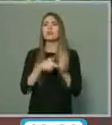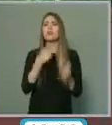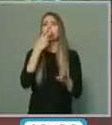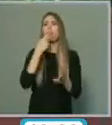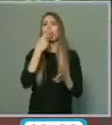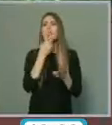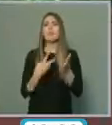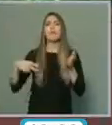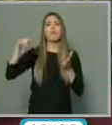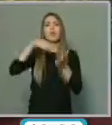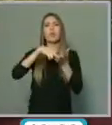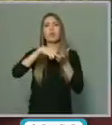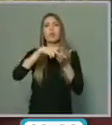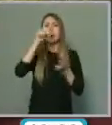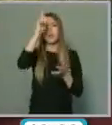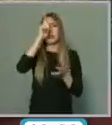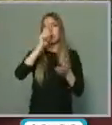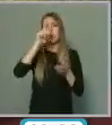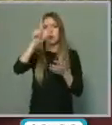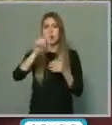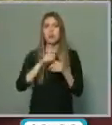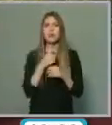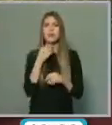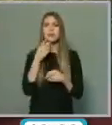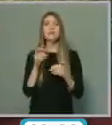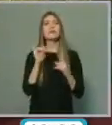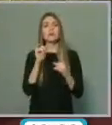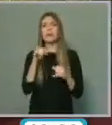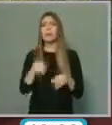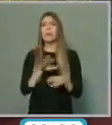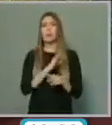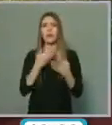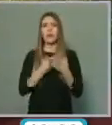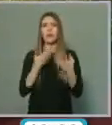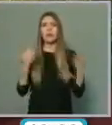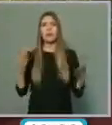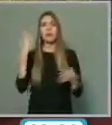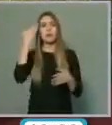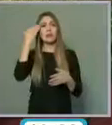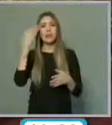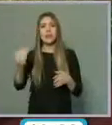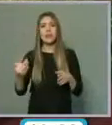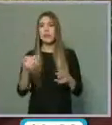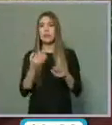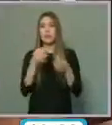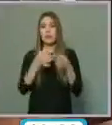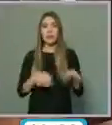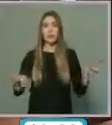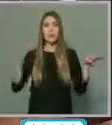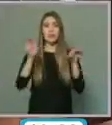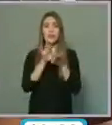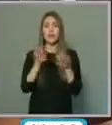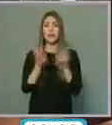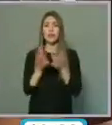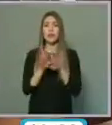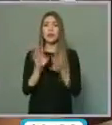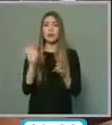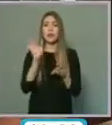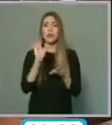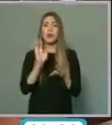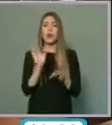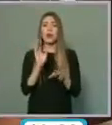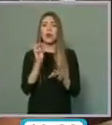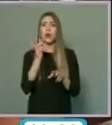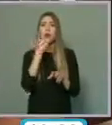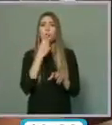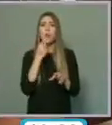estamos viviendo una época muy semejante, estamos viviendo la transmisión de un hecho tan relevante como cuando el hombre,